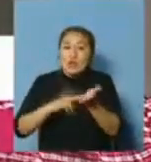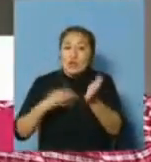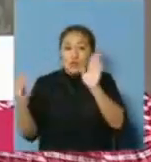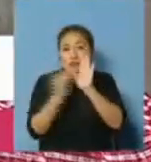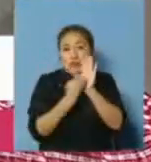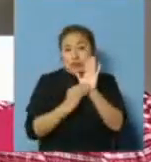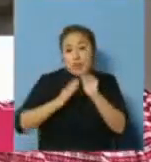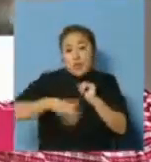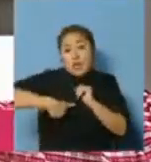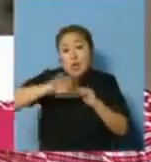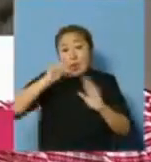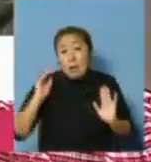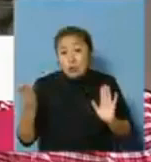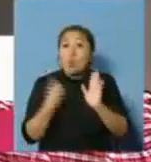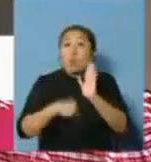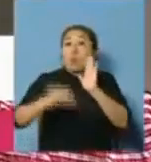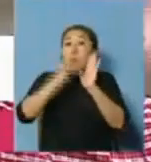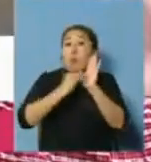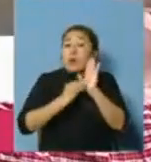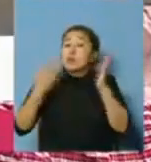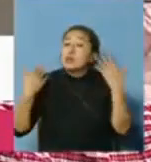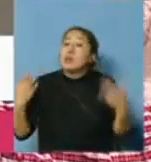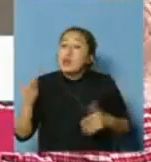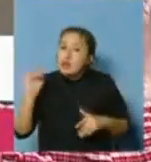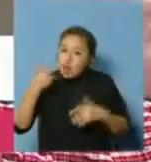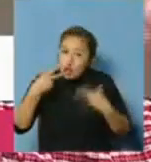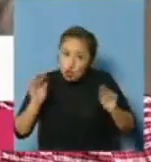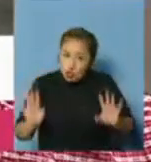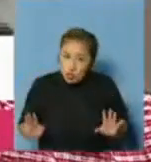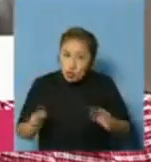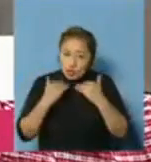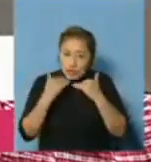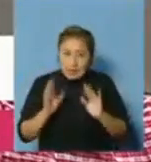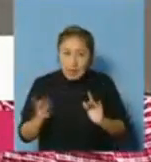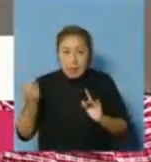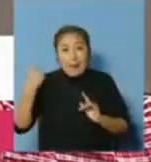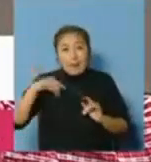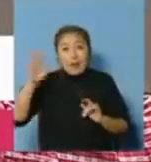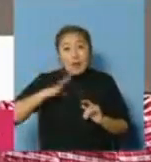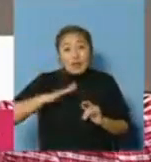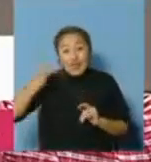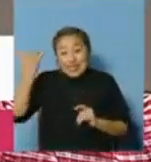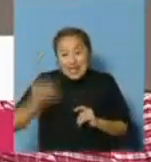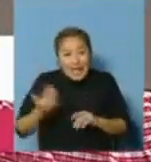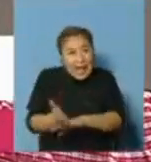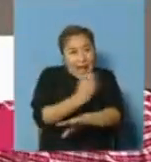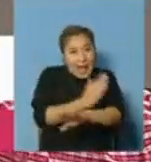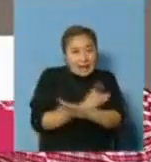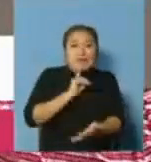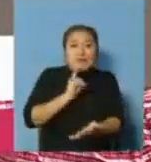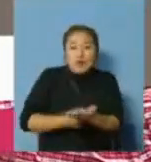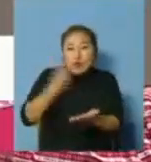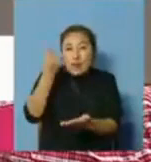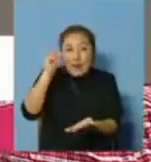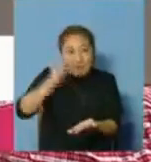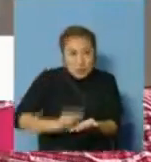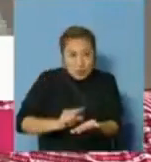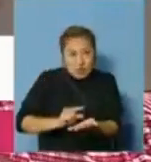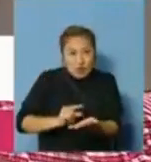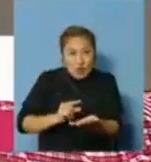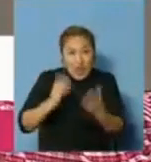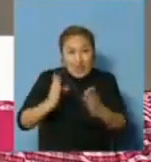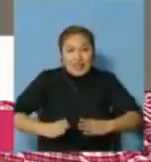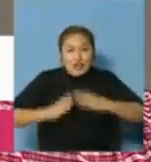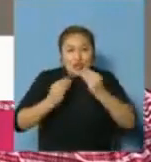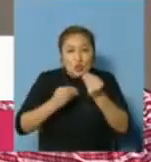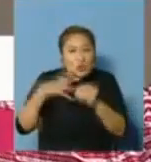evaluar y el mes que viene se van a incorporar si corresponde incorporar ahora las que tenían el beneficio y no se presentaron que es el